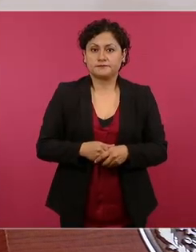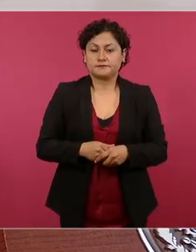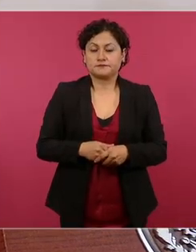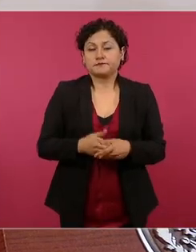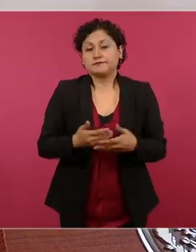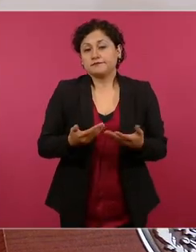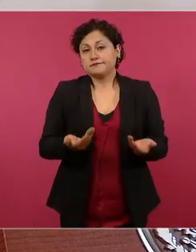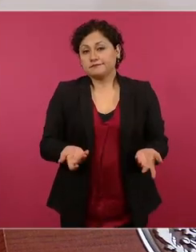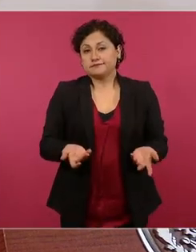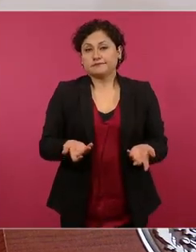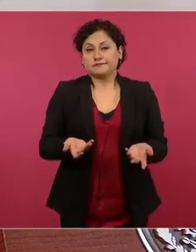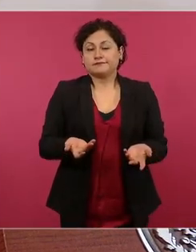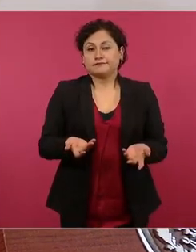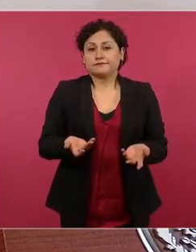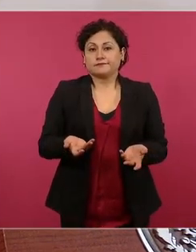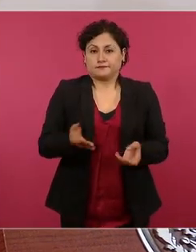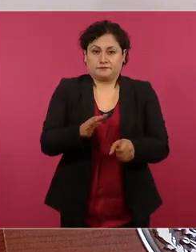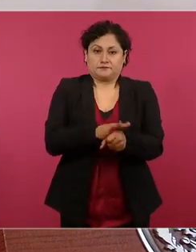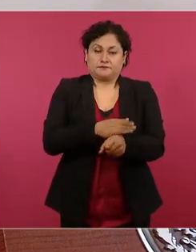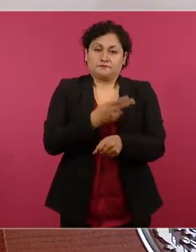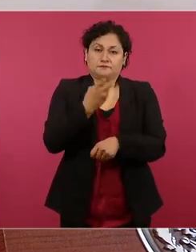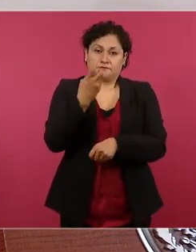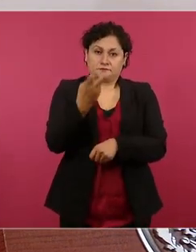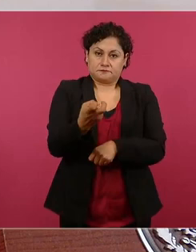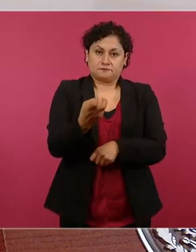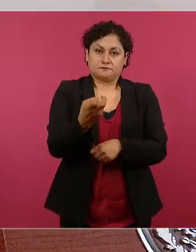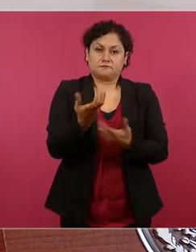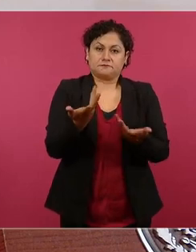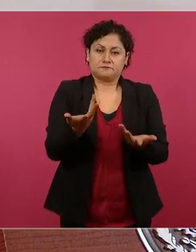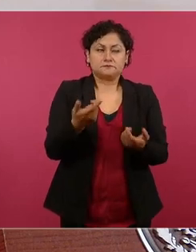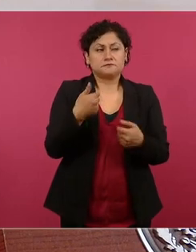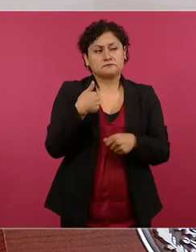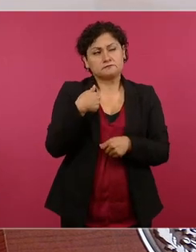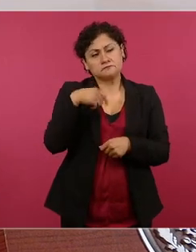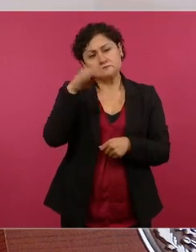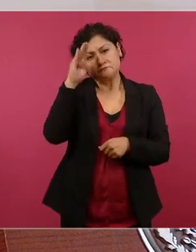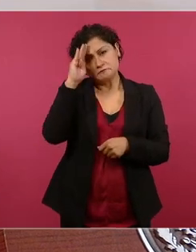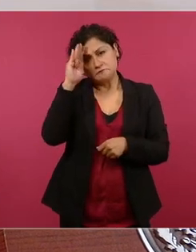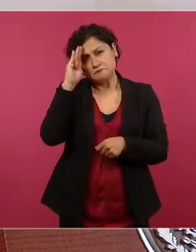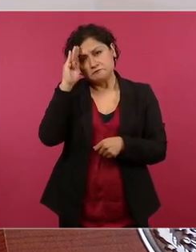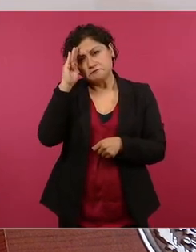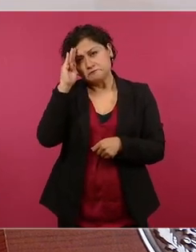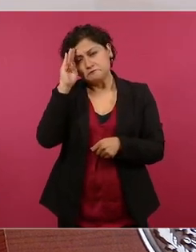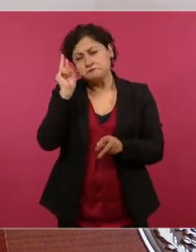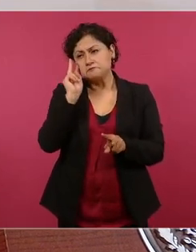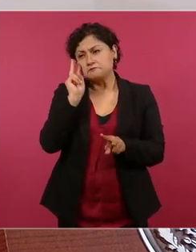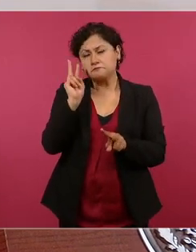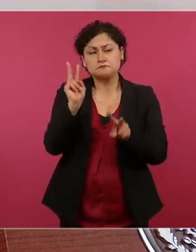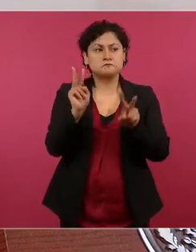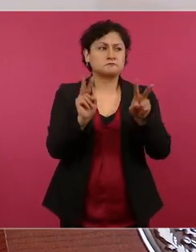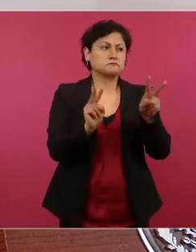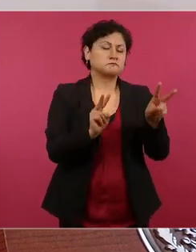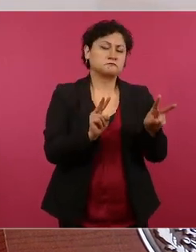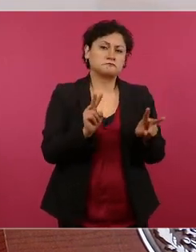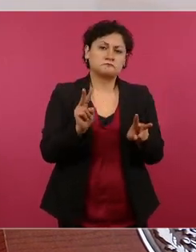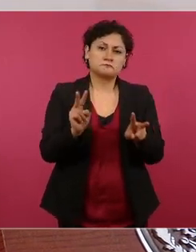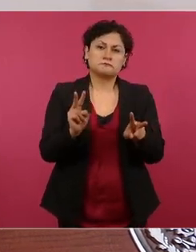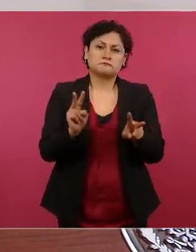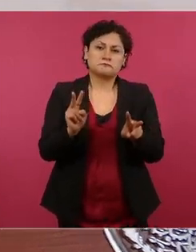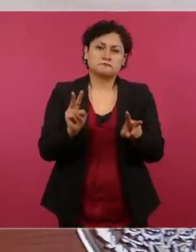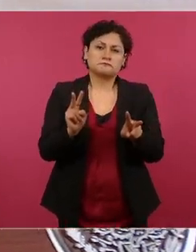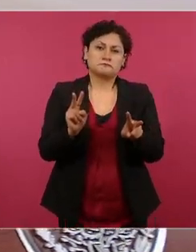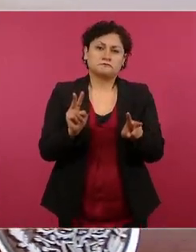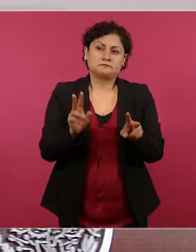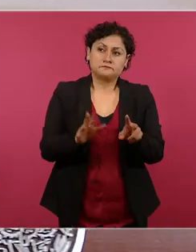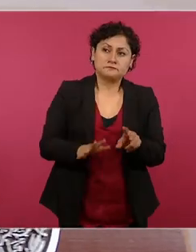Entonces, viendo las cosas en función de lo que le conviene a la